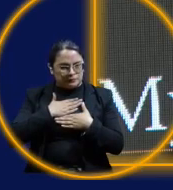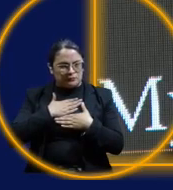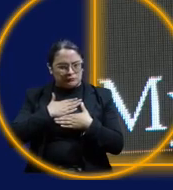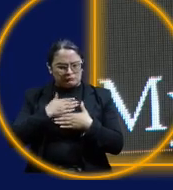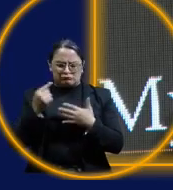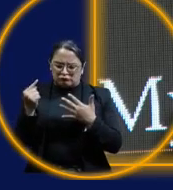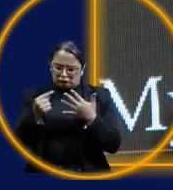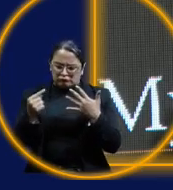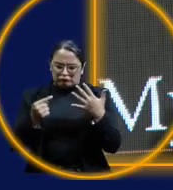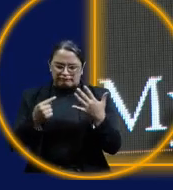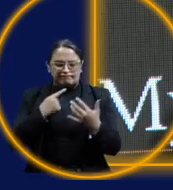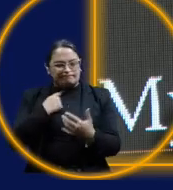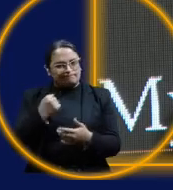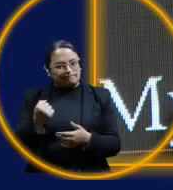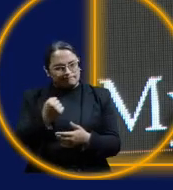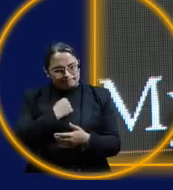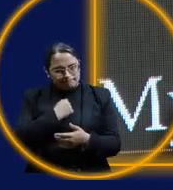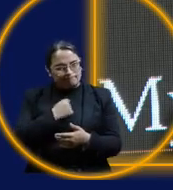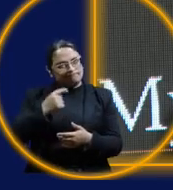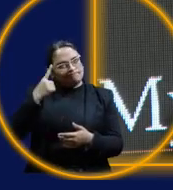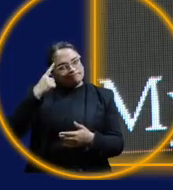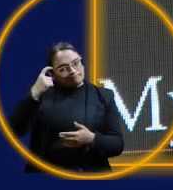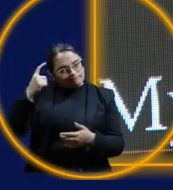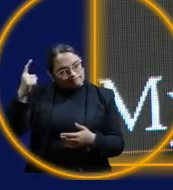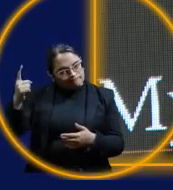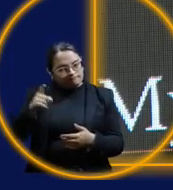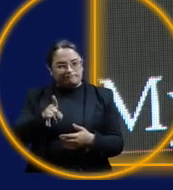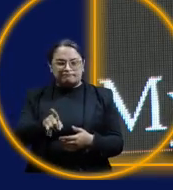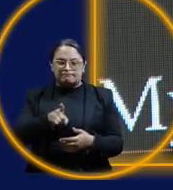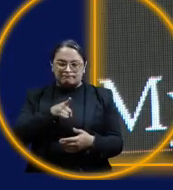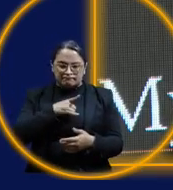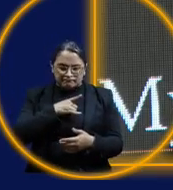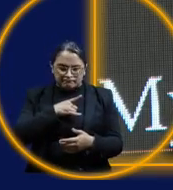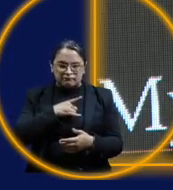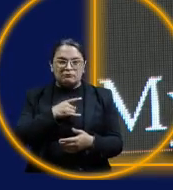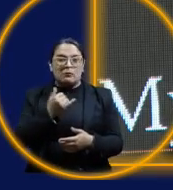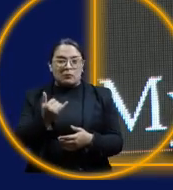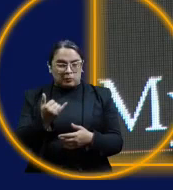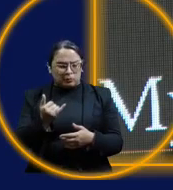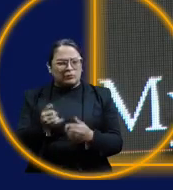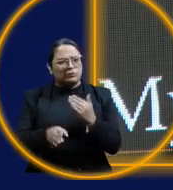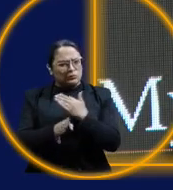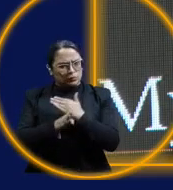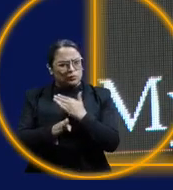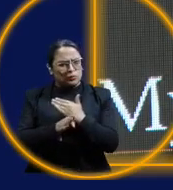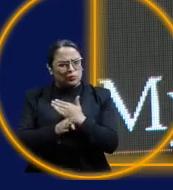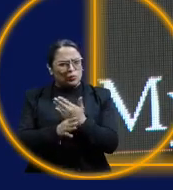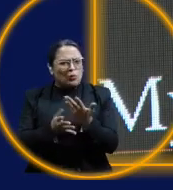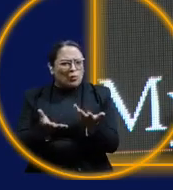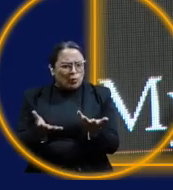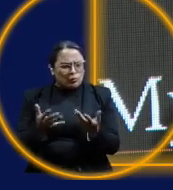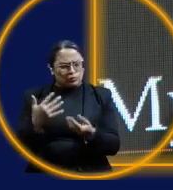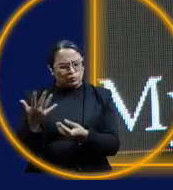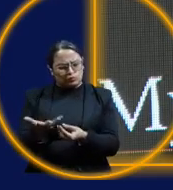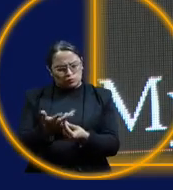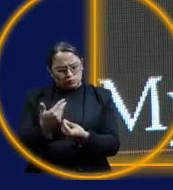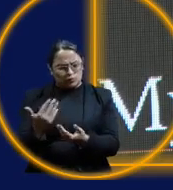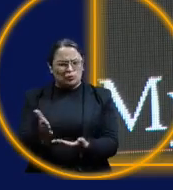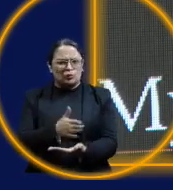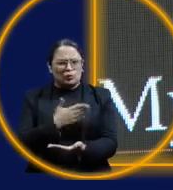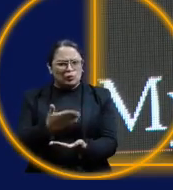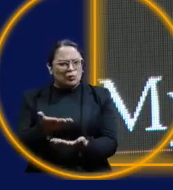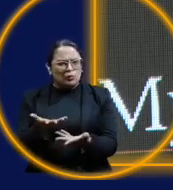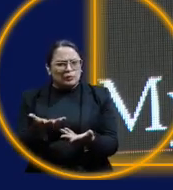cosas que tú adoras que te inspiran que que te hacen decir a inspirarte para ser un músico un